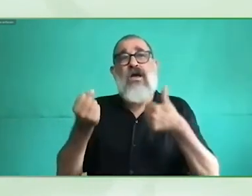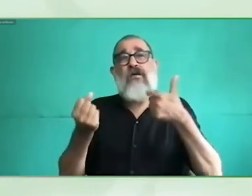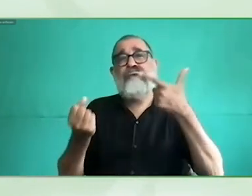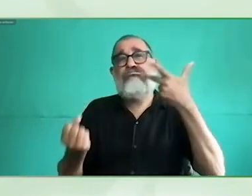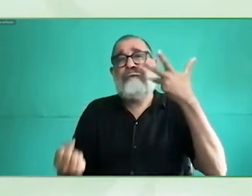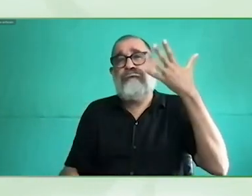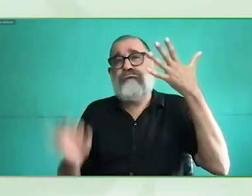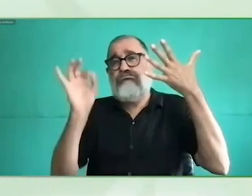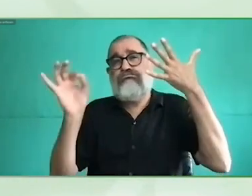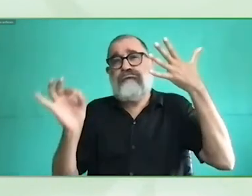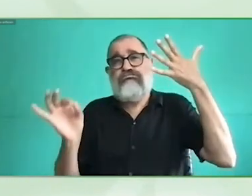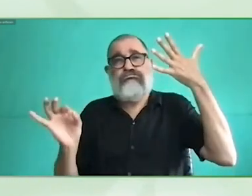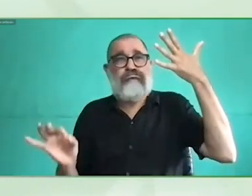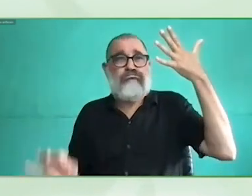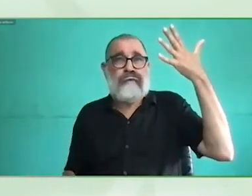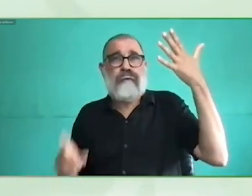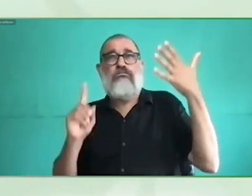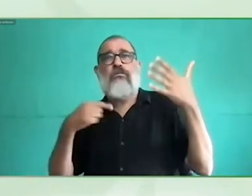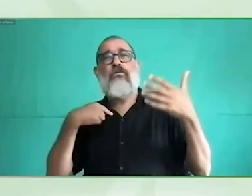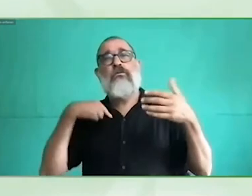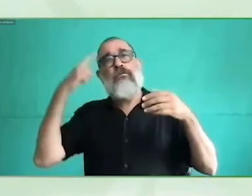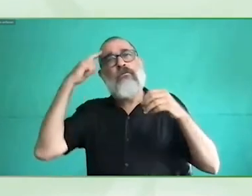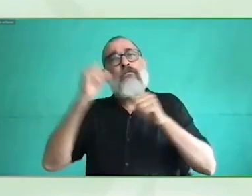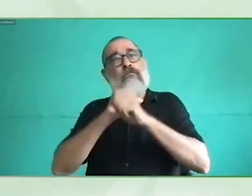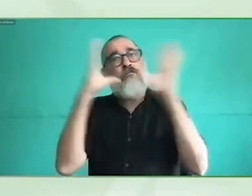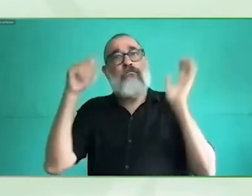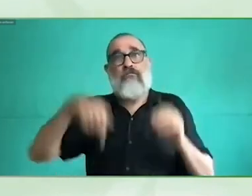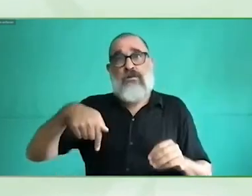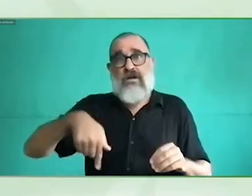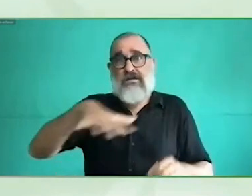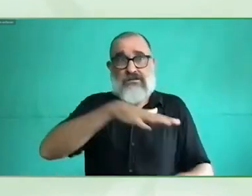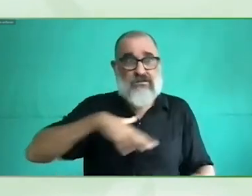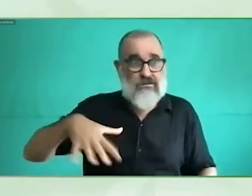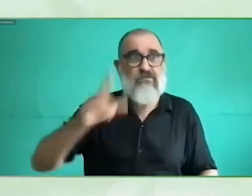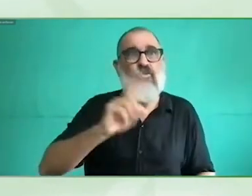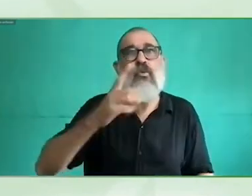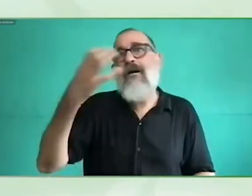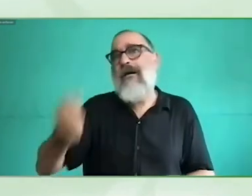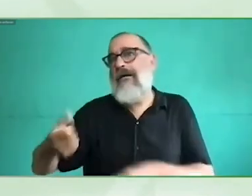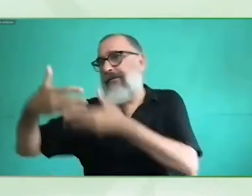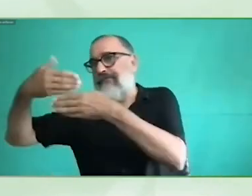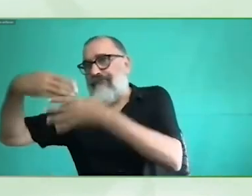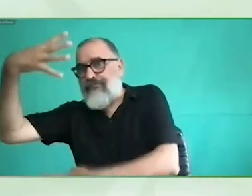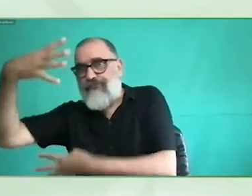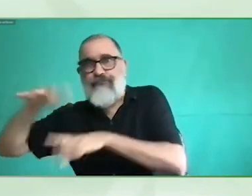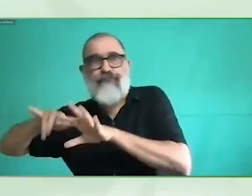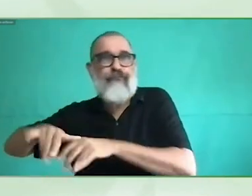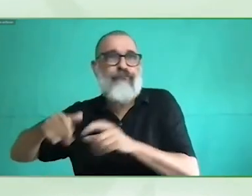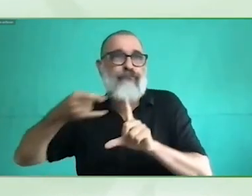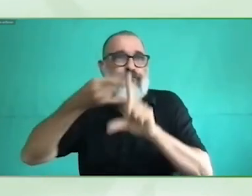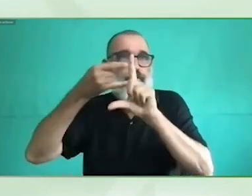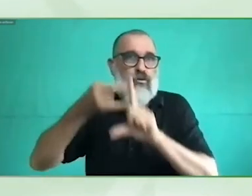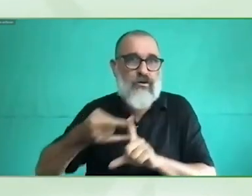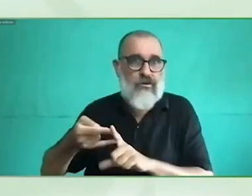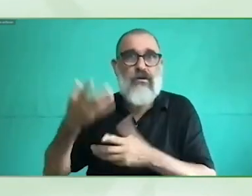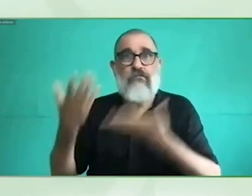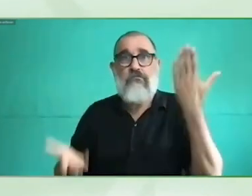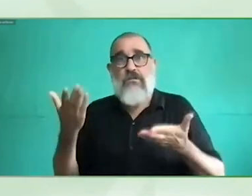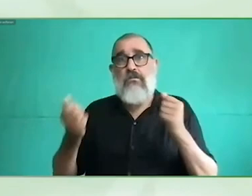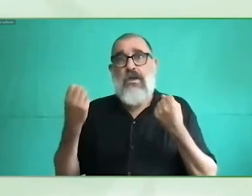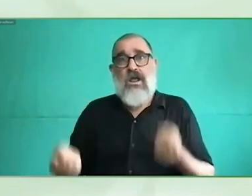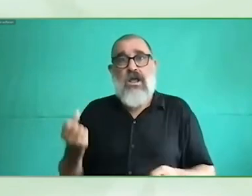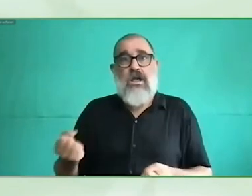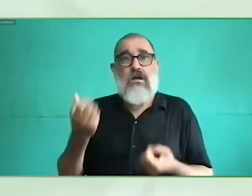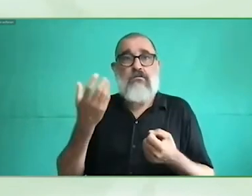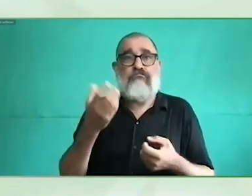hacerlas ahora pero sí invitar a todas y a todos a utilizar la plataforma de manera Online para conectar con